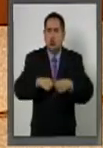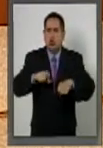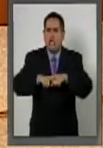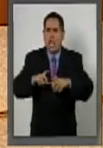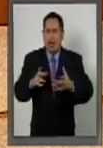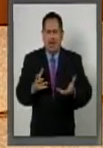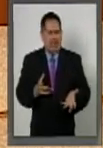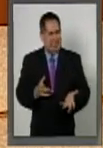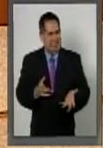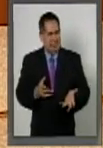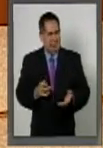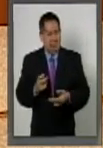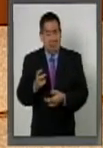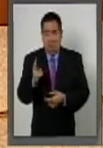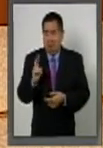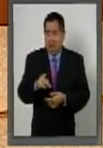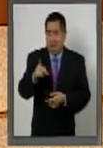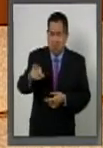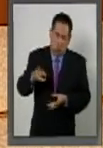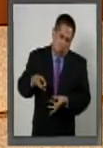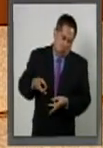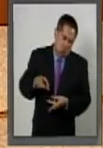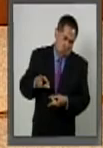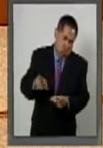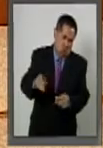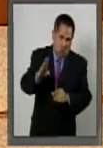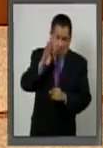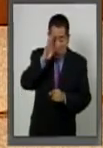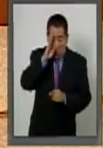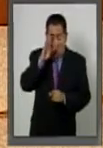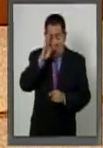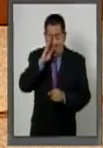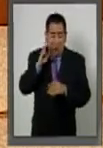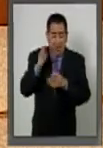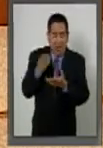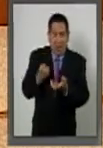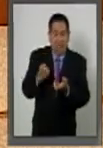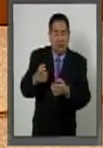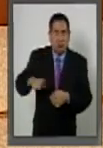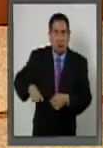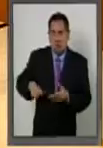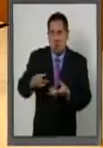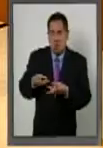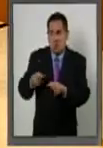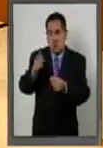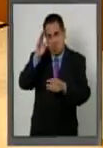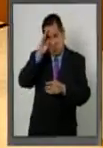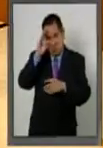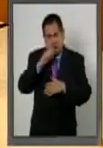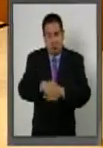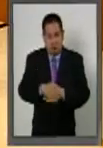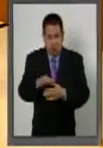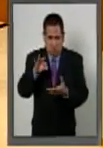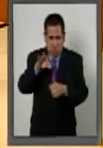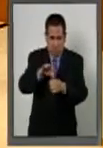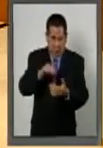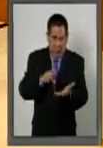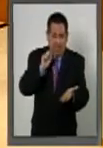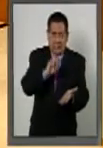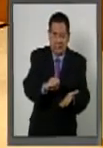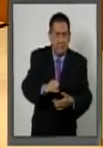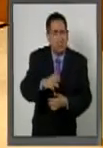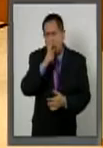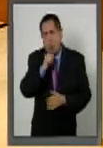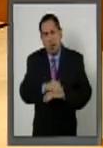esa es la realidad del gasto público que ha promovido este gobierno no puedo votar a favor